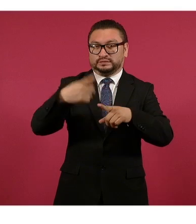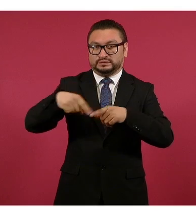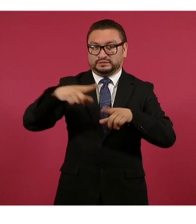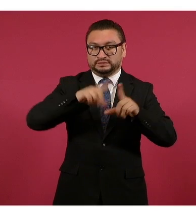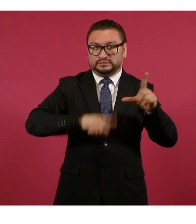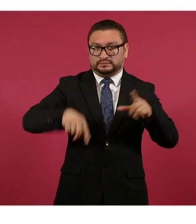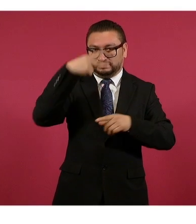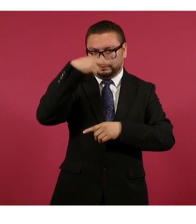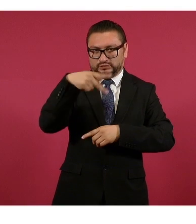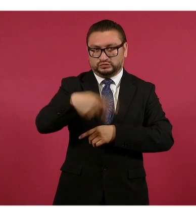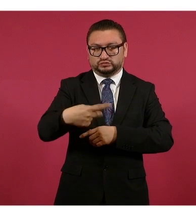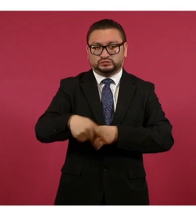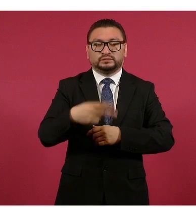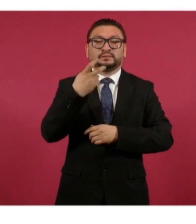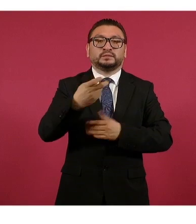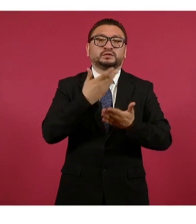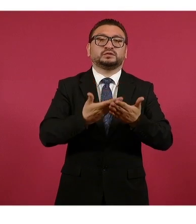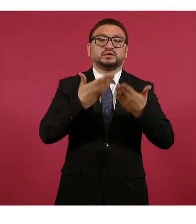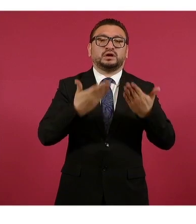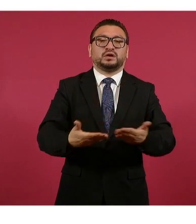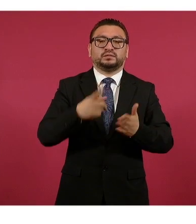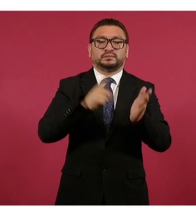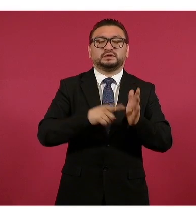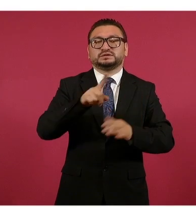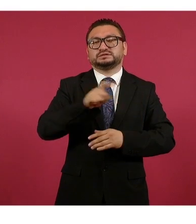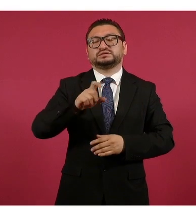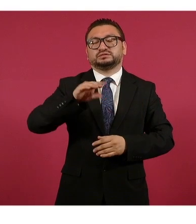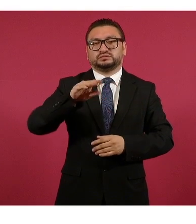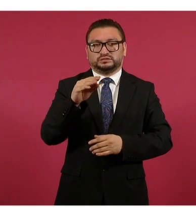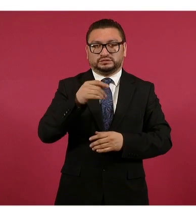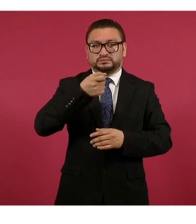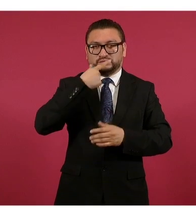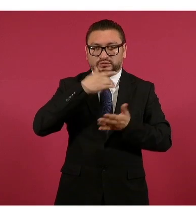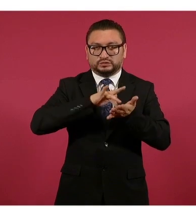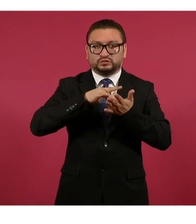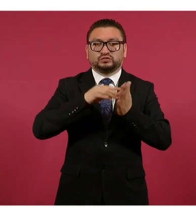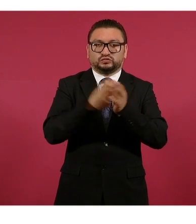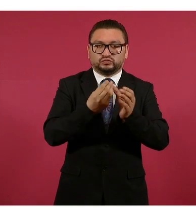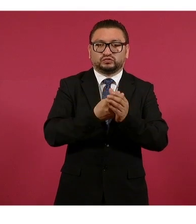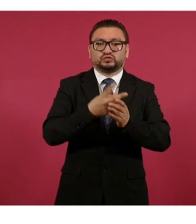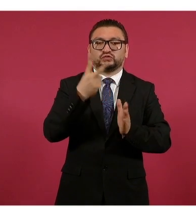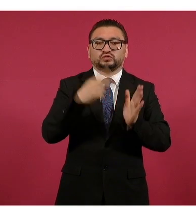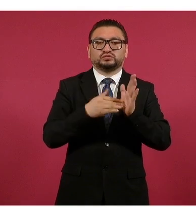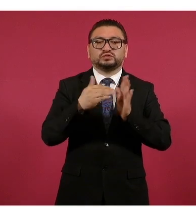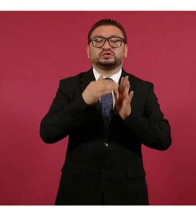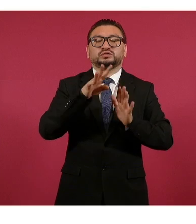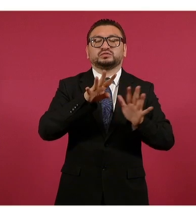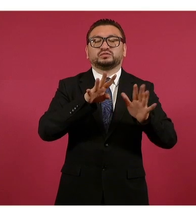México. Tenemos actualmente de estas 1,190 medicinas